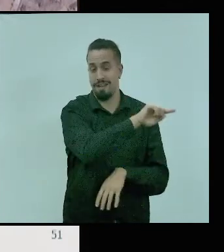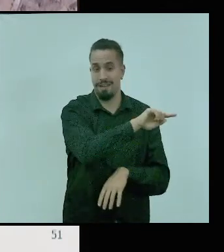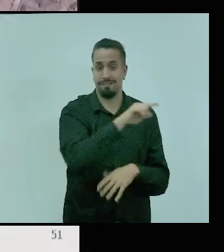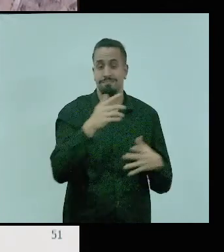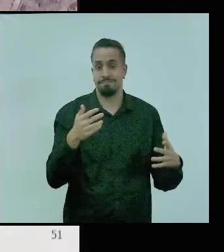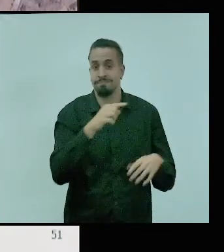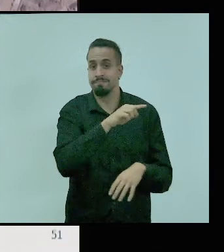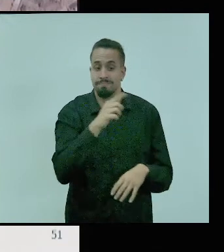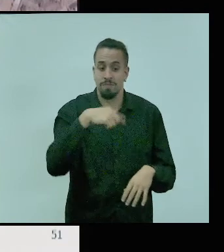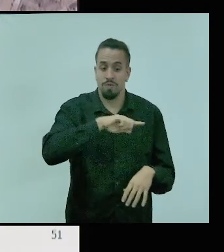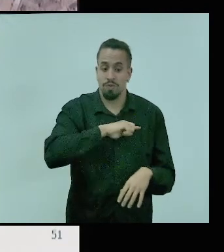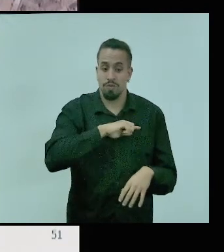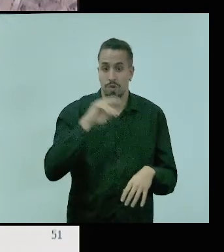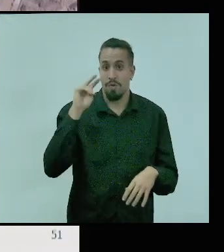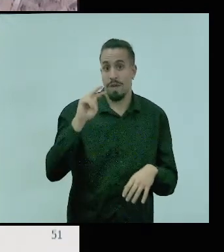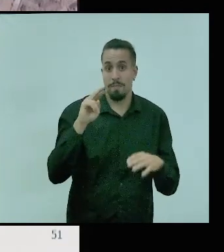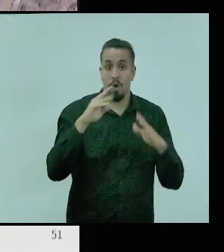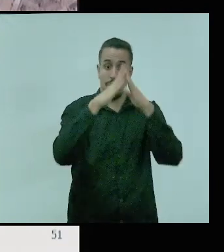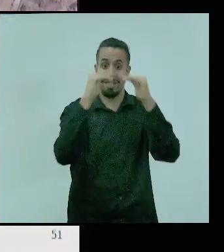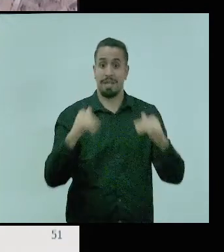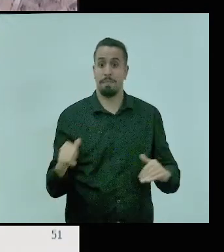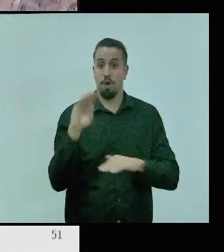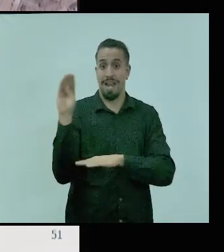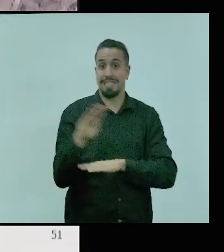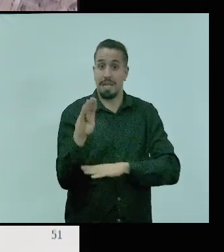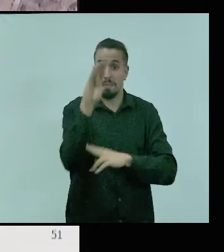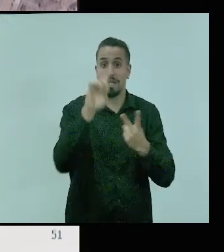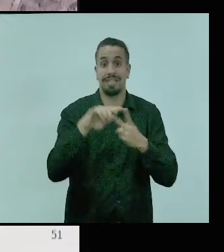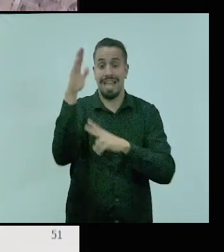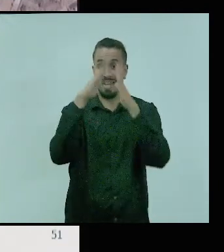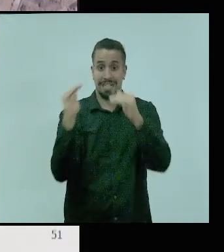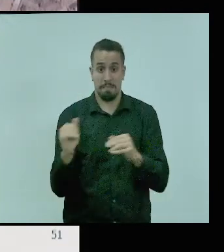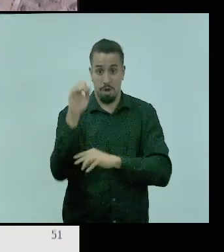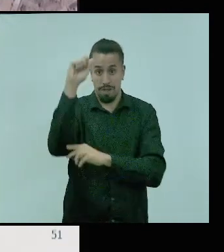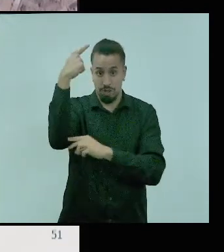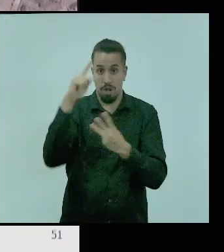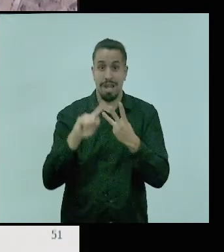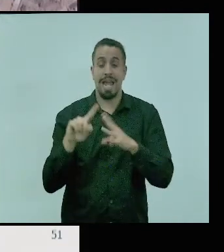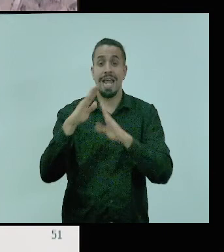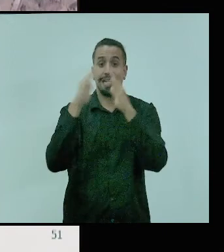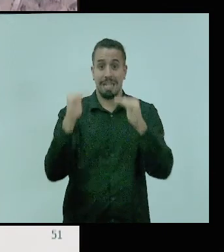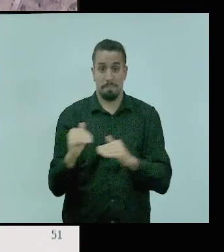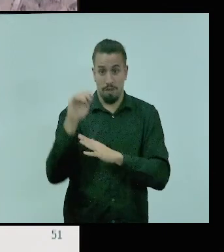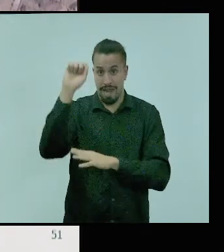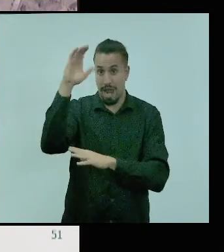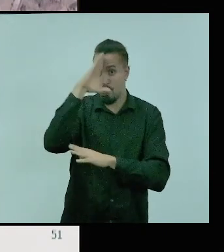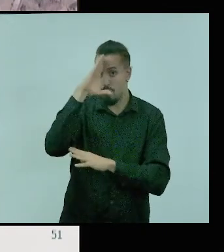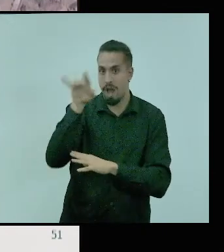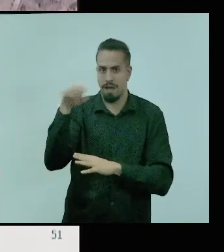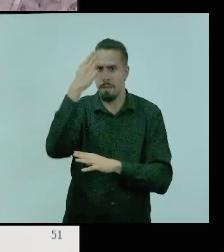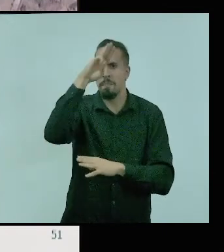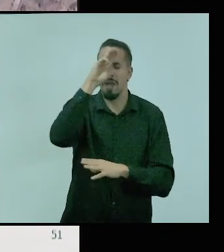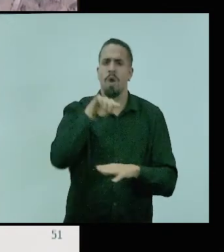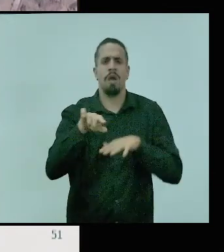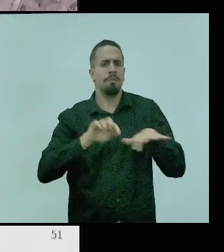cuales nos encontramos con el templo de la serpiente emplumada, el templo del sol y el templo de la luna. México es un país donde se sufren